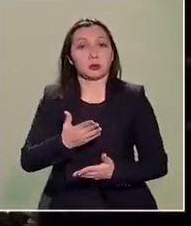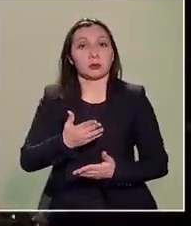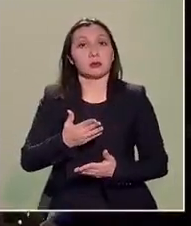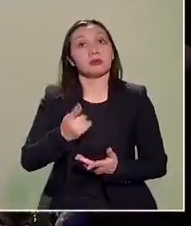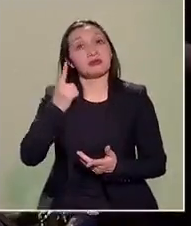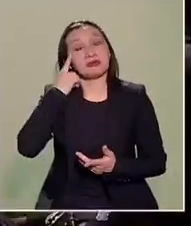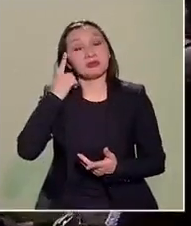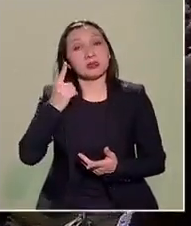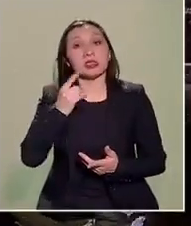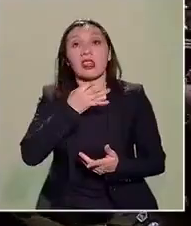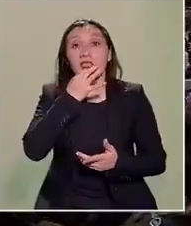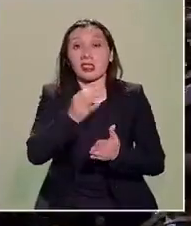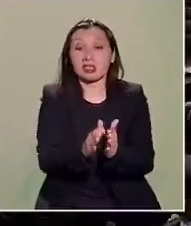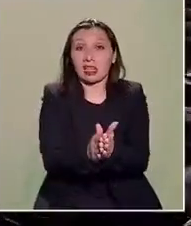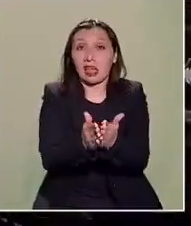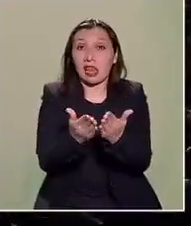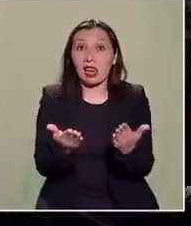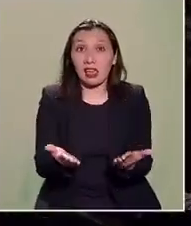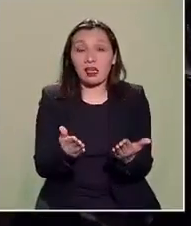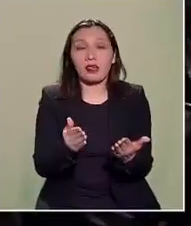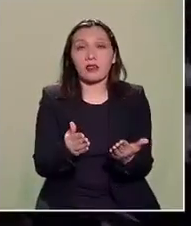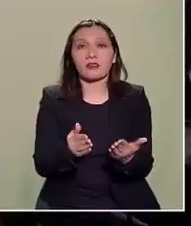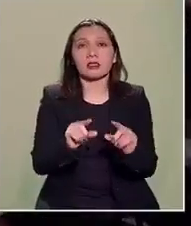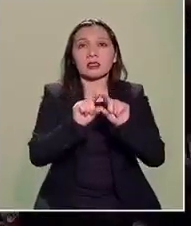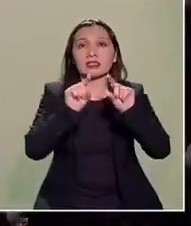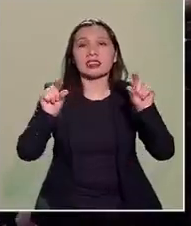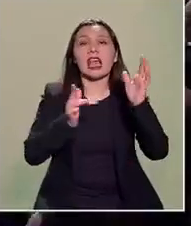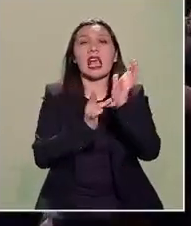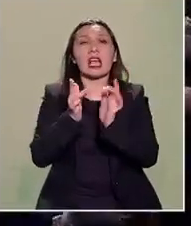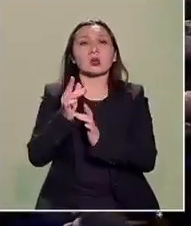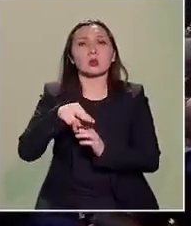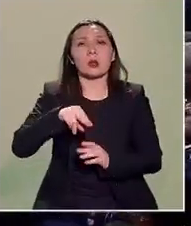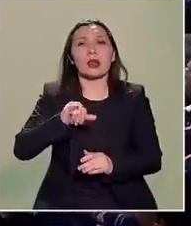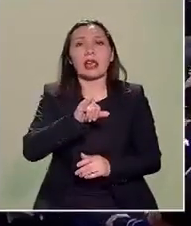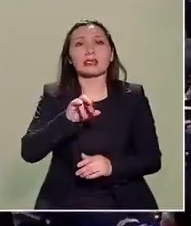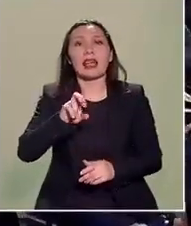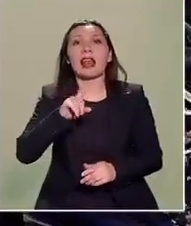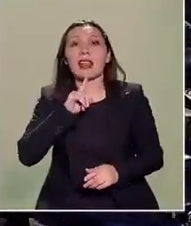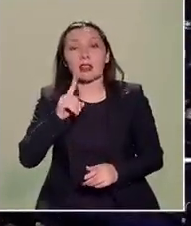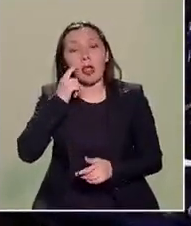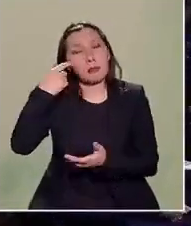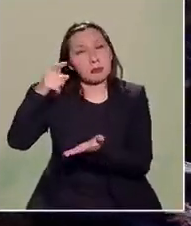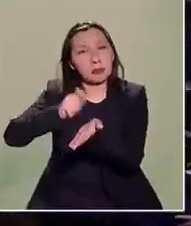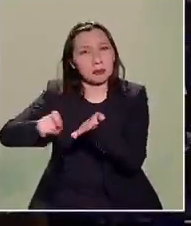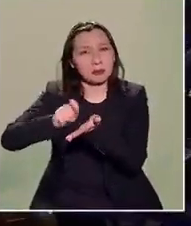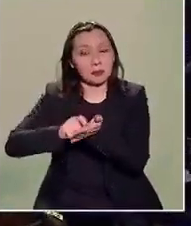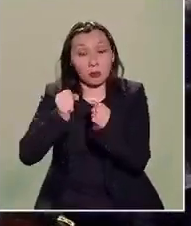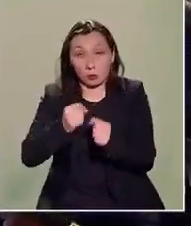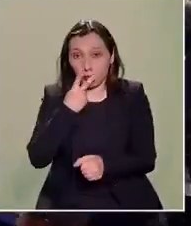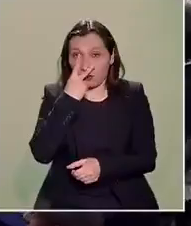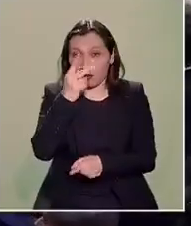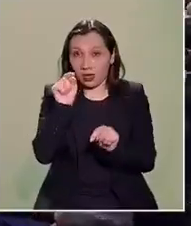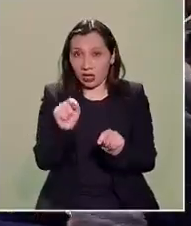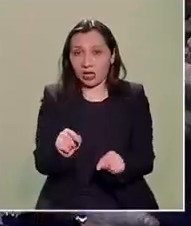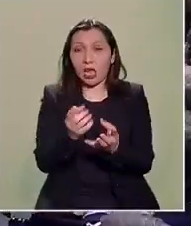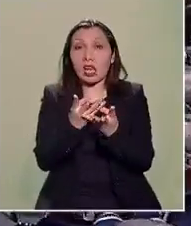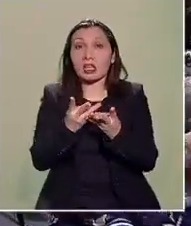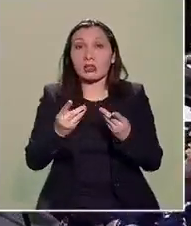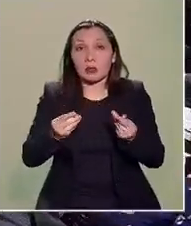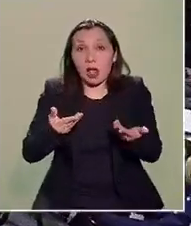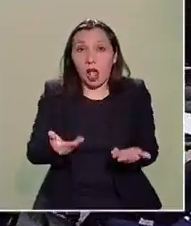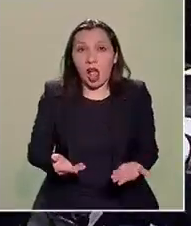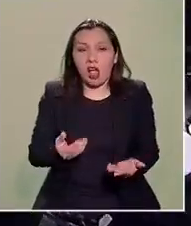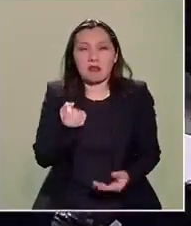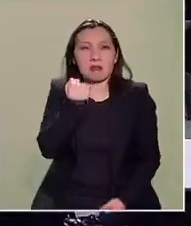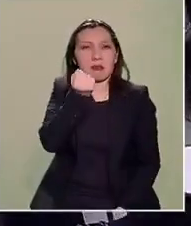racing dice en su libro titulado jesús de nazaret que podemos ver aquí reflejado el espíritu actual